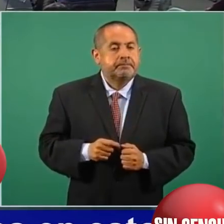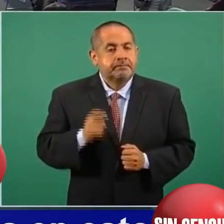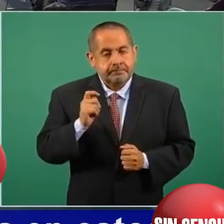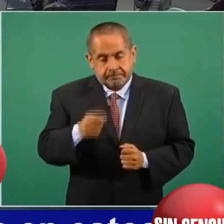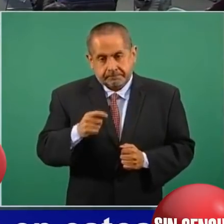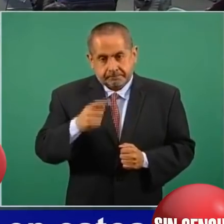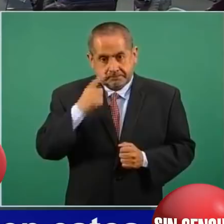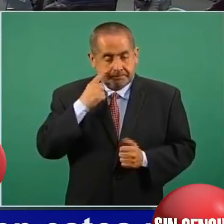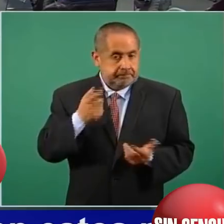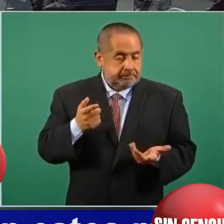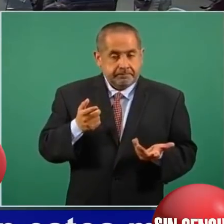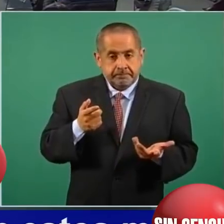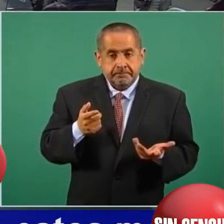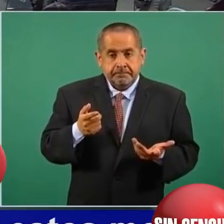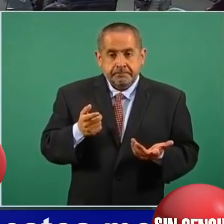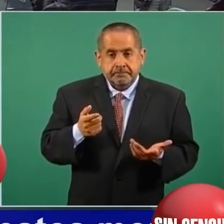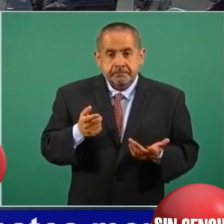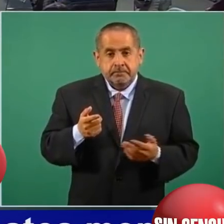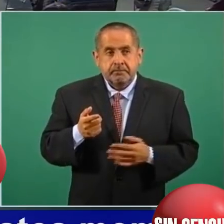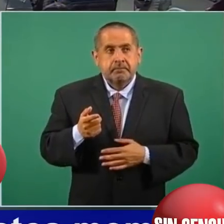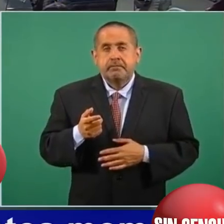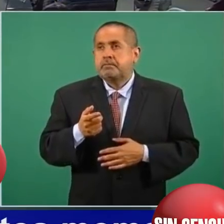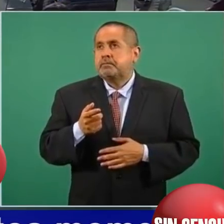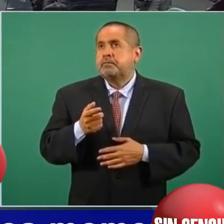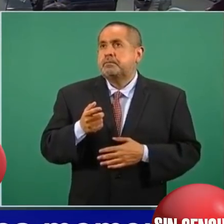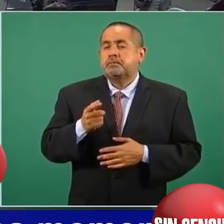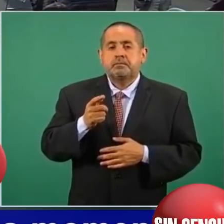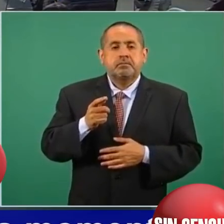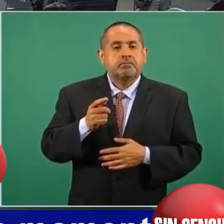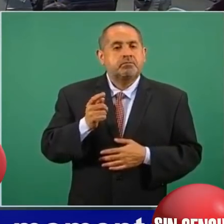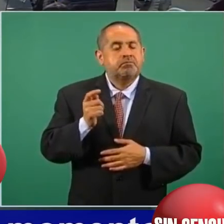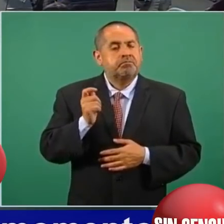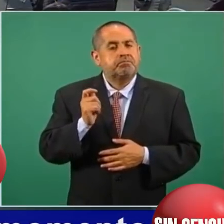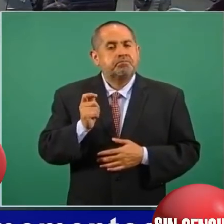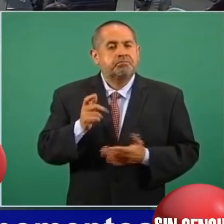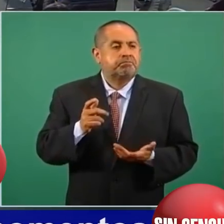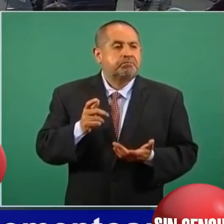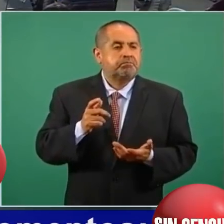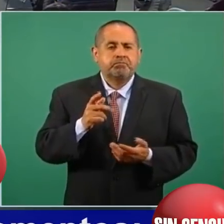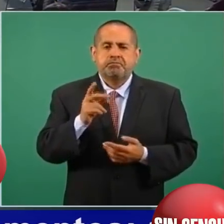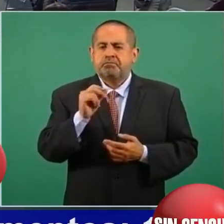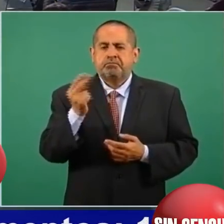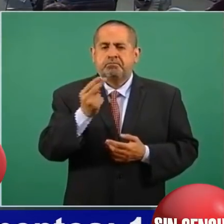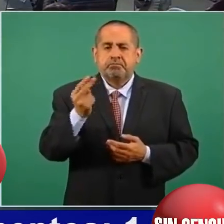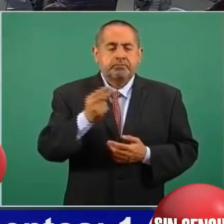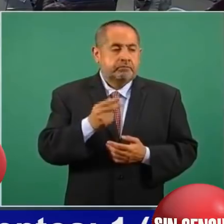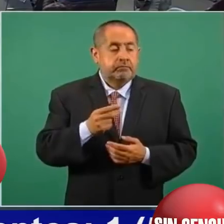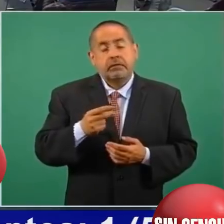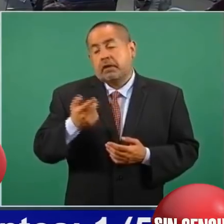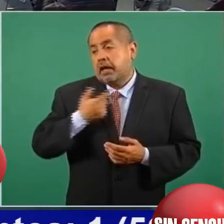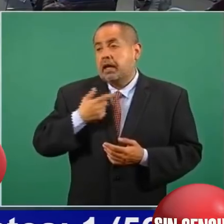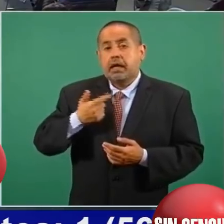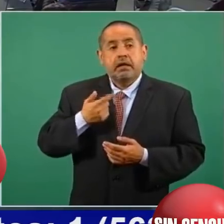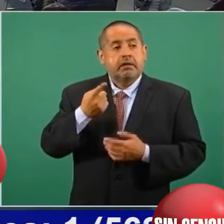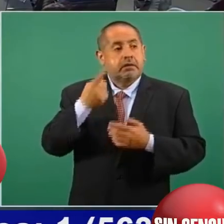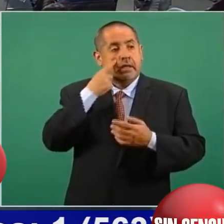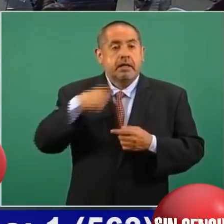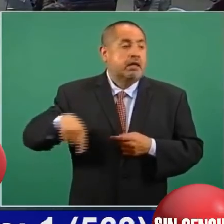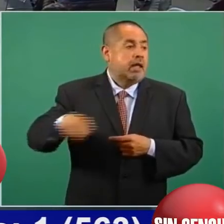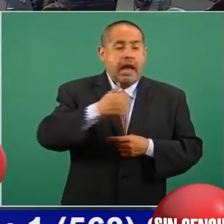que se utilice el pretexto de que se necesitan las cuotas,